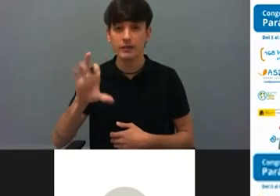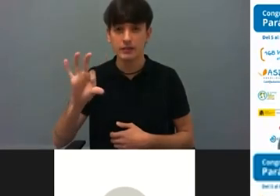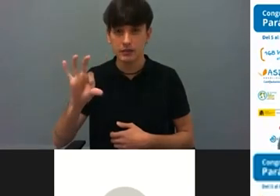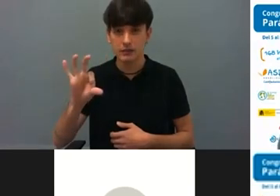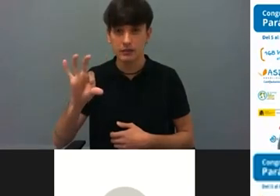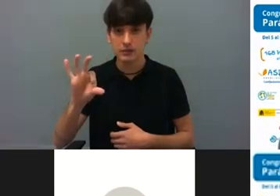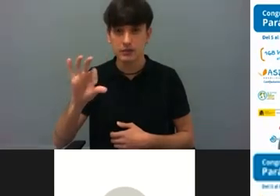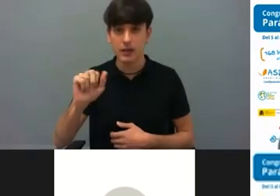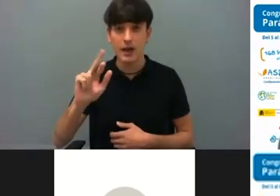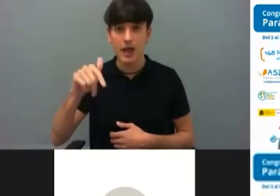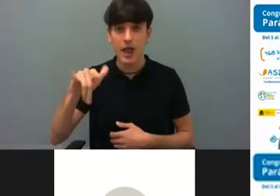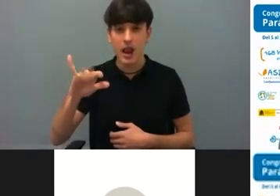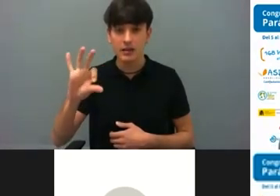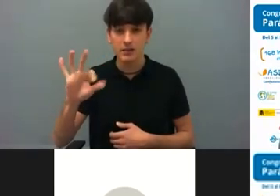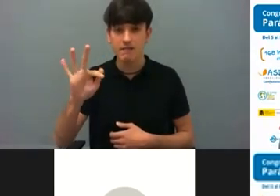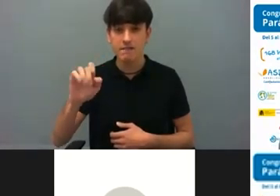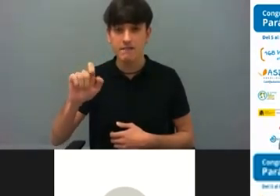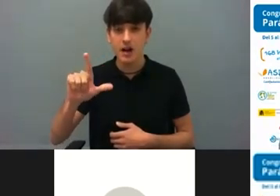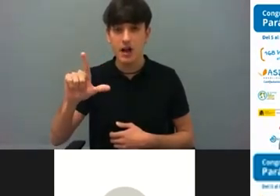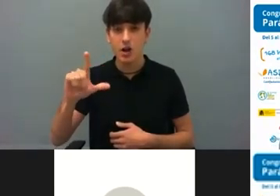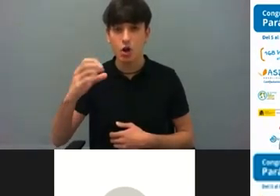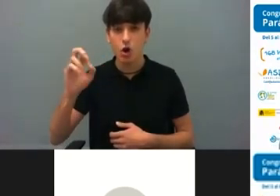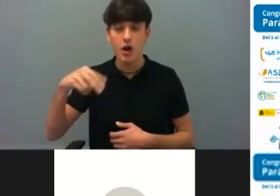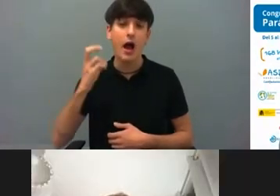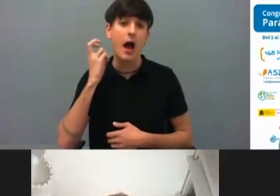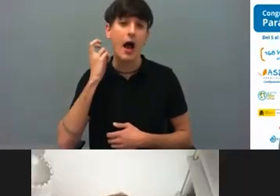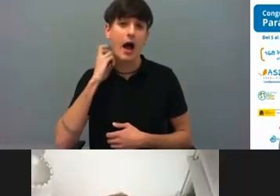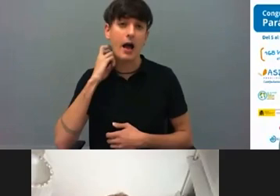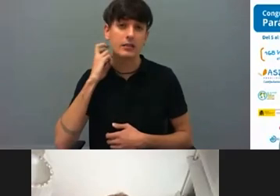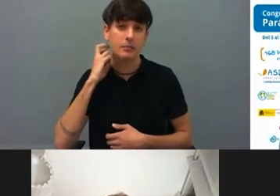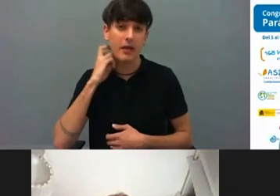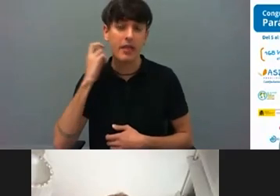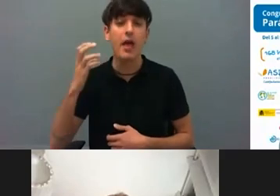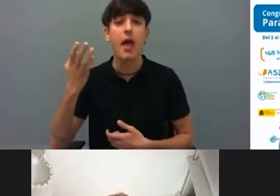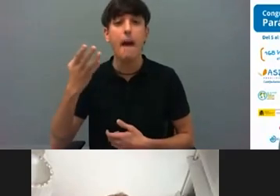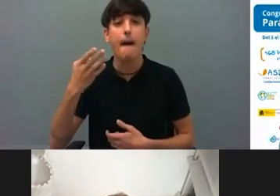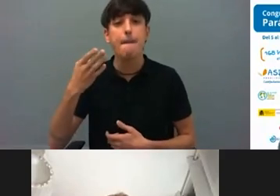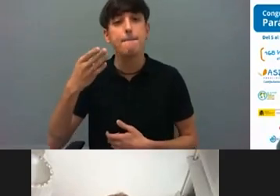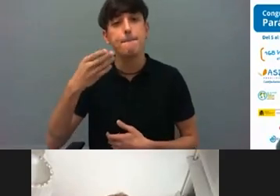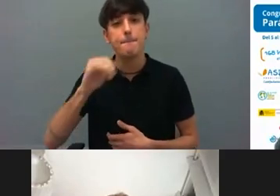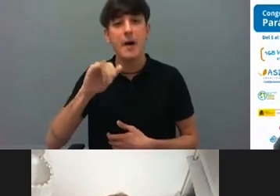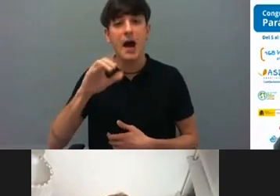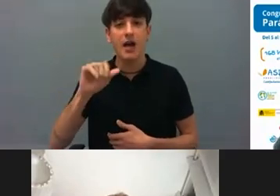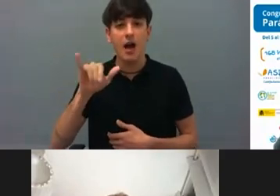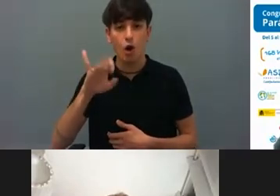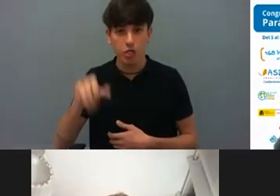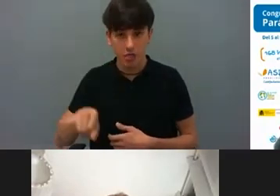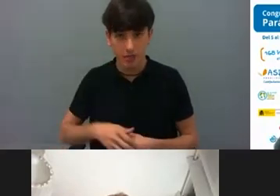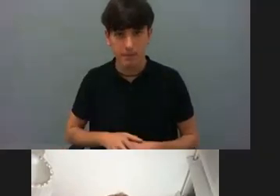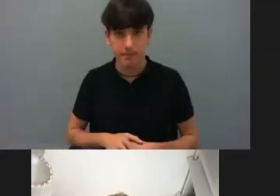a Dolores Arena Falcón, de ASPACE Badajoz. Recuerda, tienes 10 minutos y tuya es la palabra.